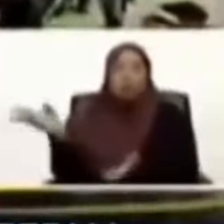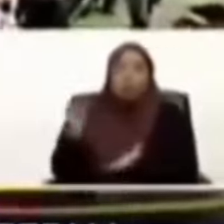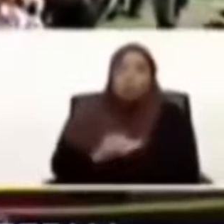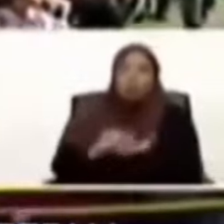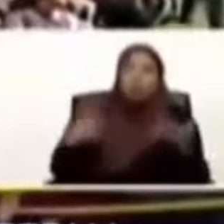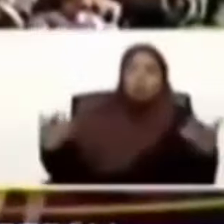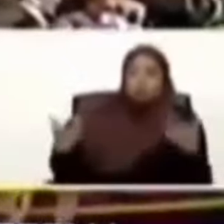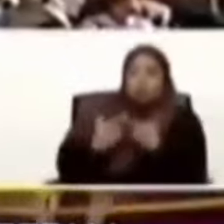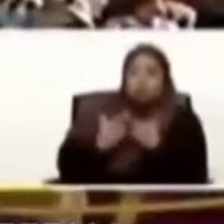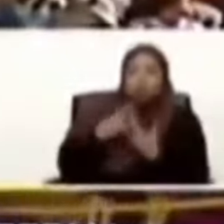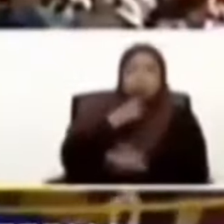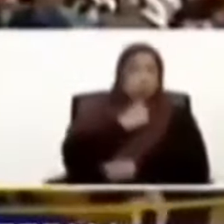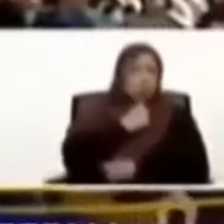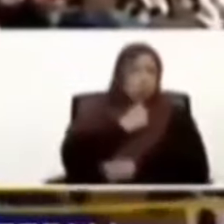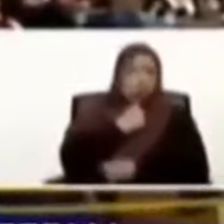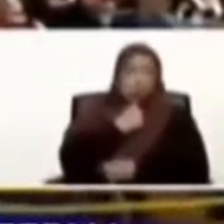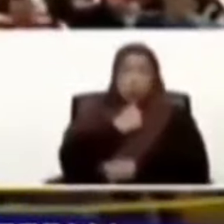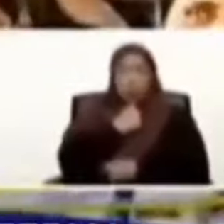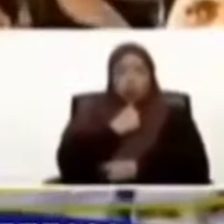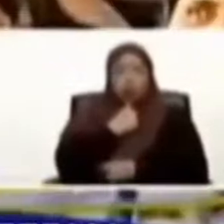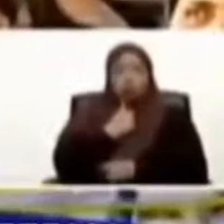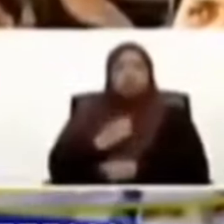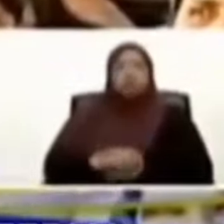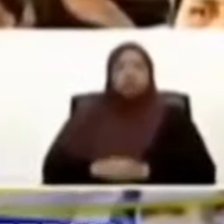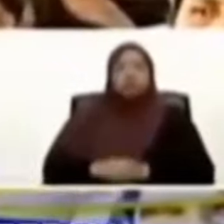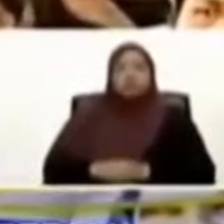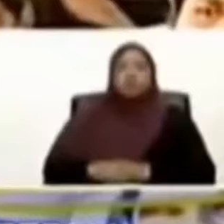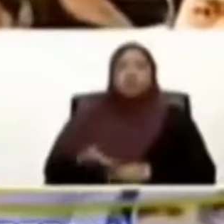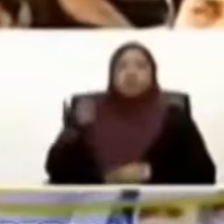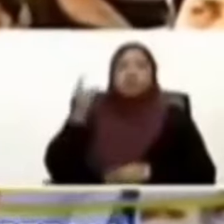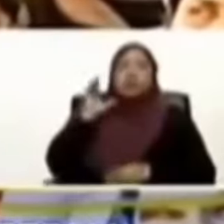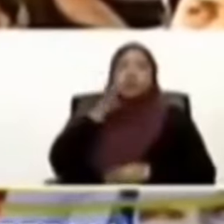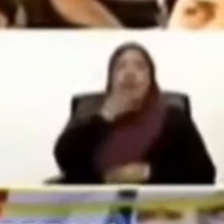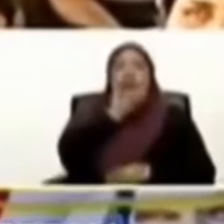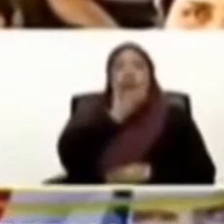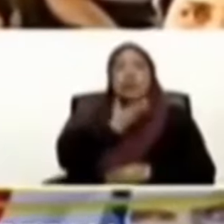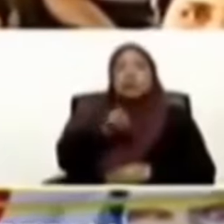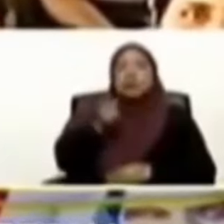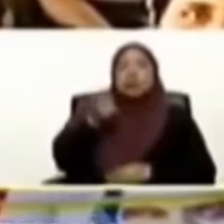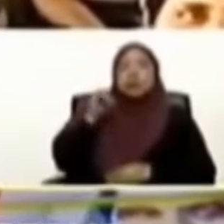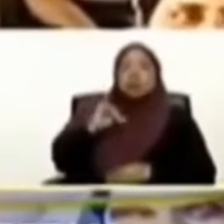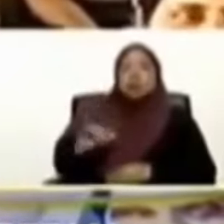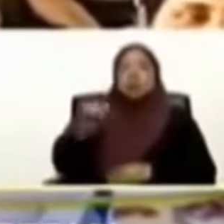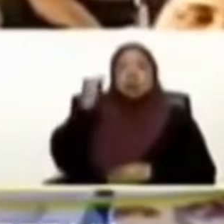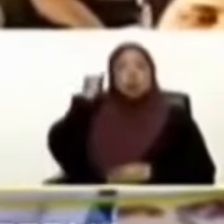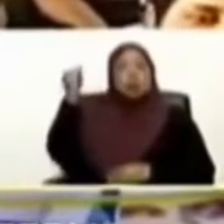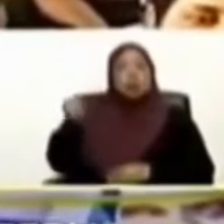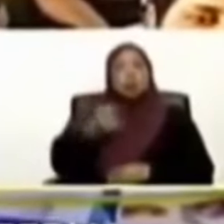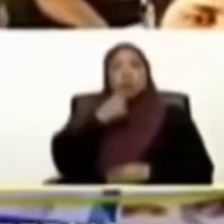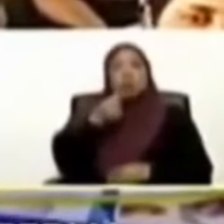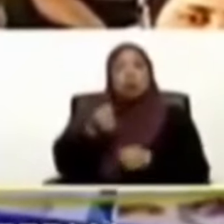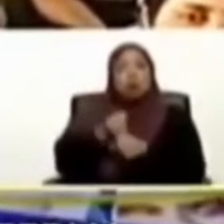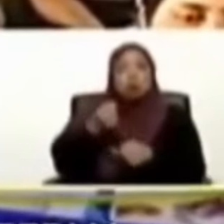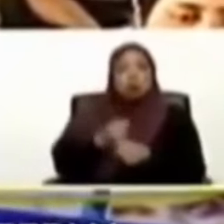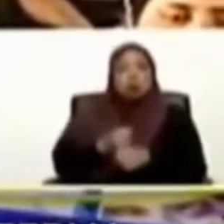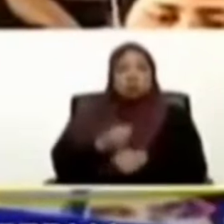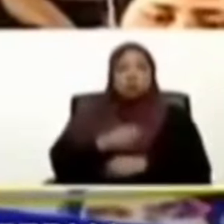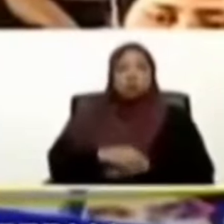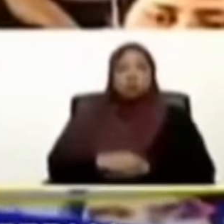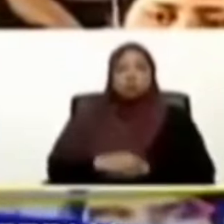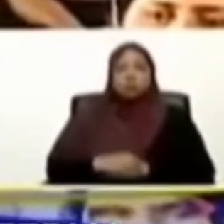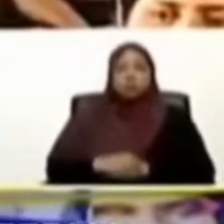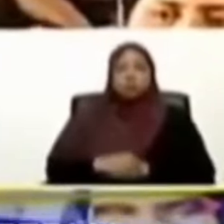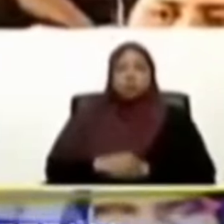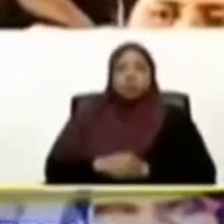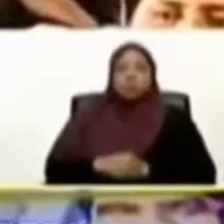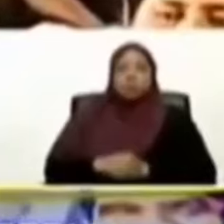González Urrutia, un ex embajador de 74 años que nunca se ha presentado a las elecciones. En una encuesta realizada el